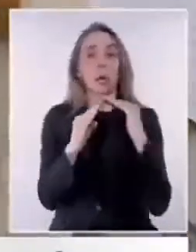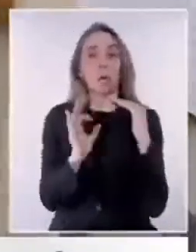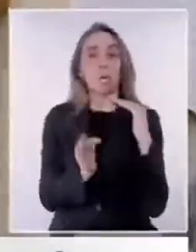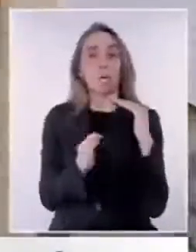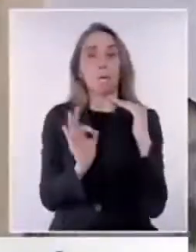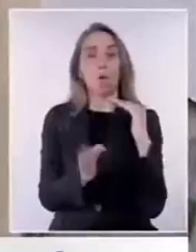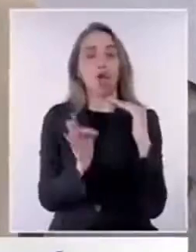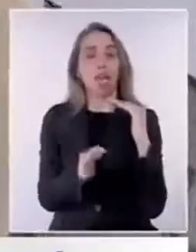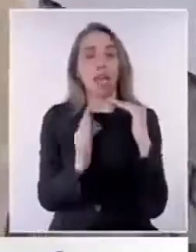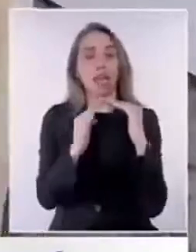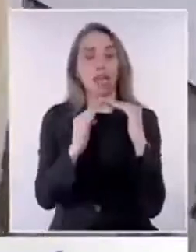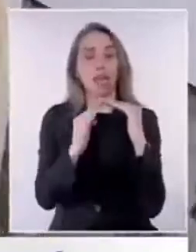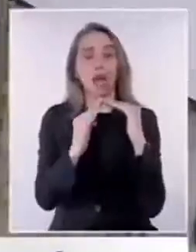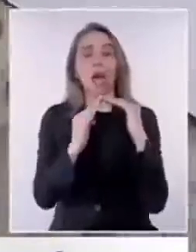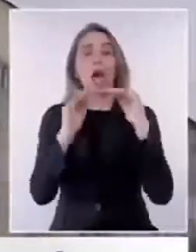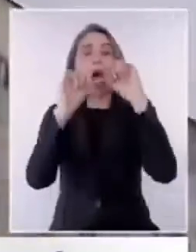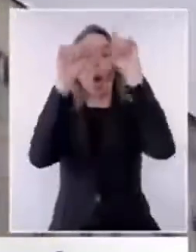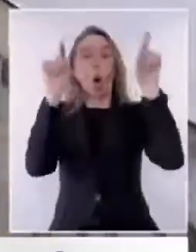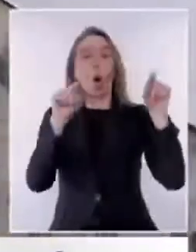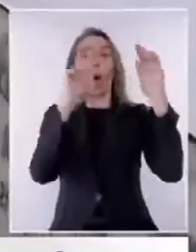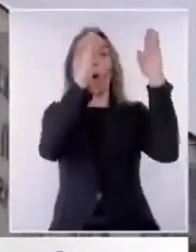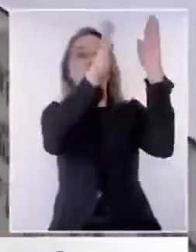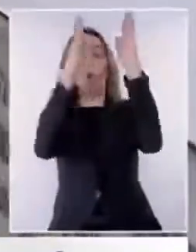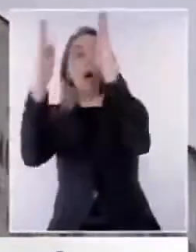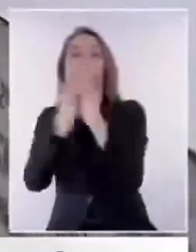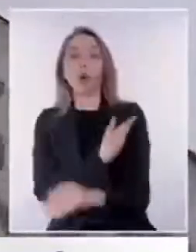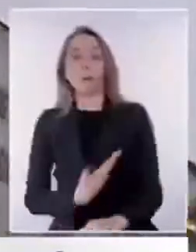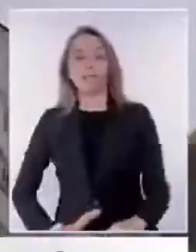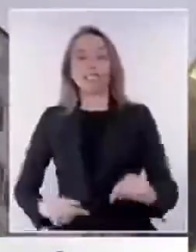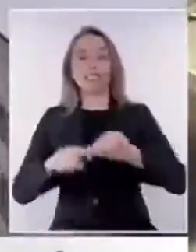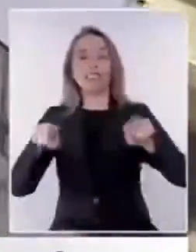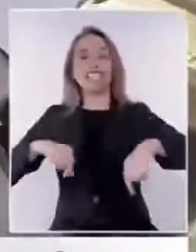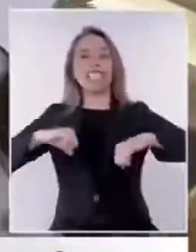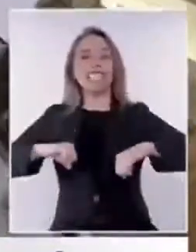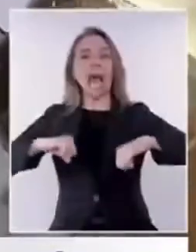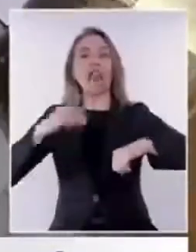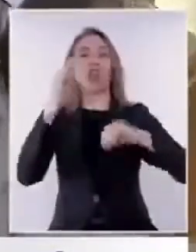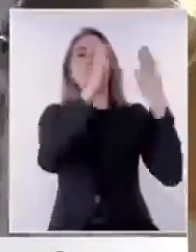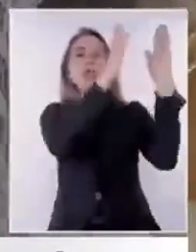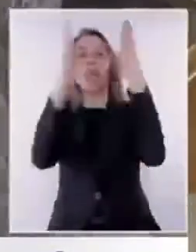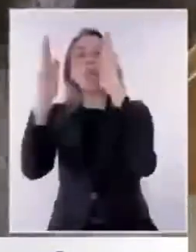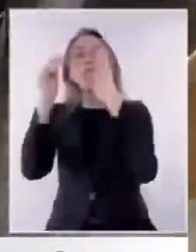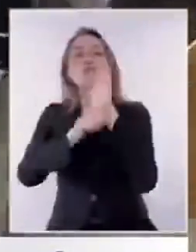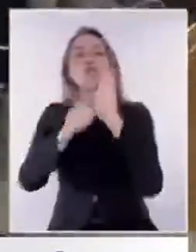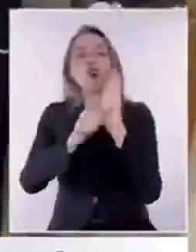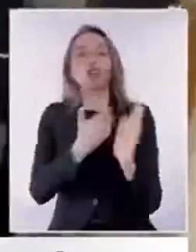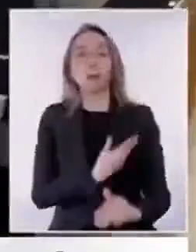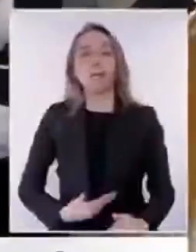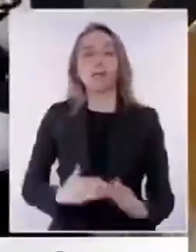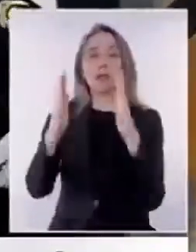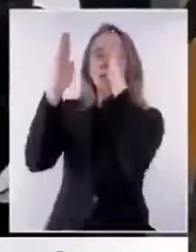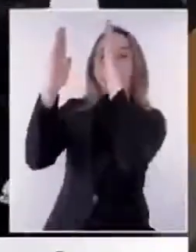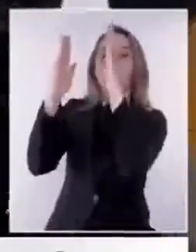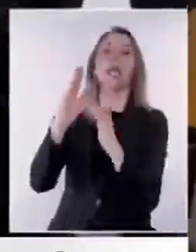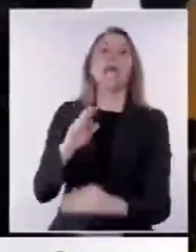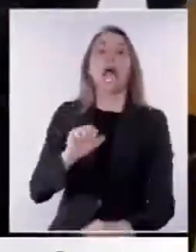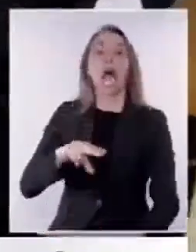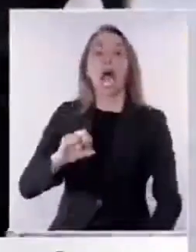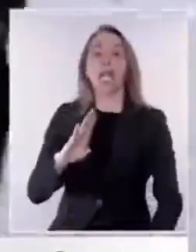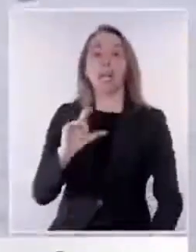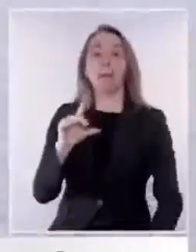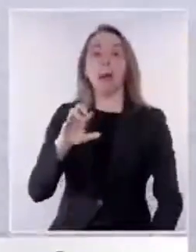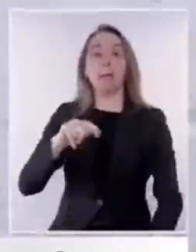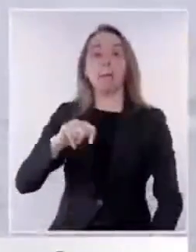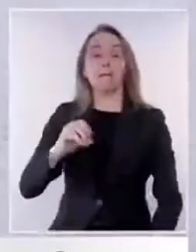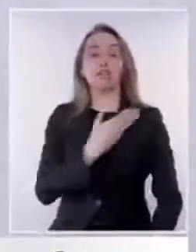están los cuadros de los presidentes, en el salón de los presidentes. Y ahí está el de Aníbal Pinto. Aníbal Pinto era